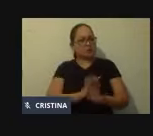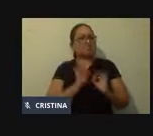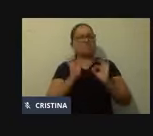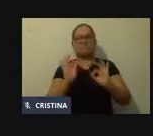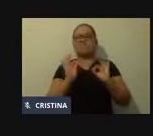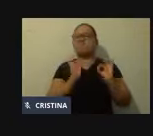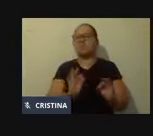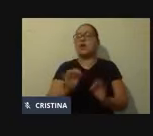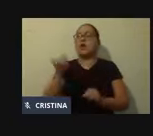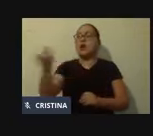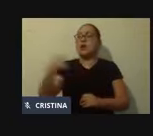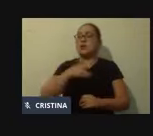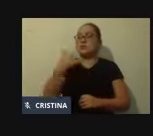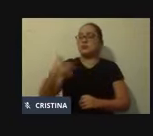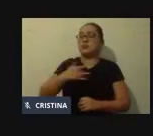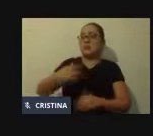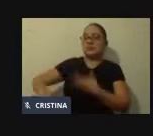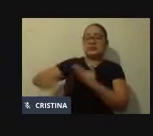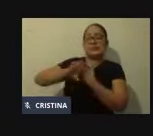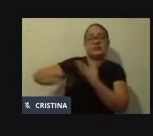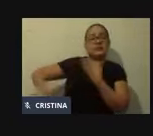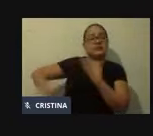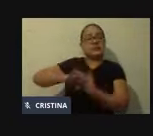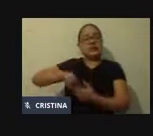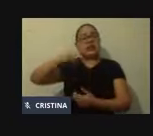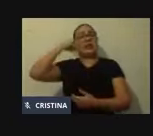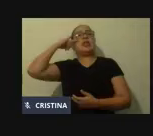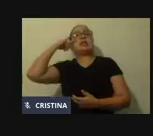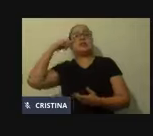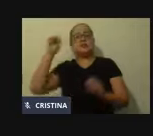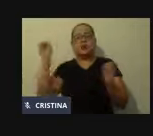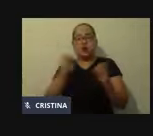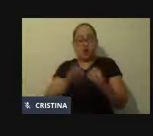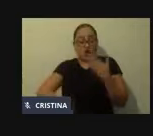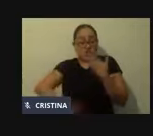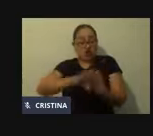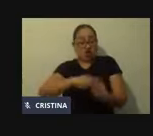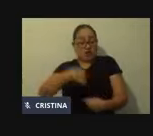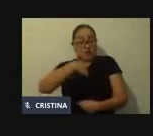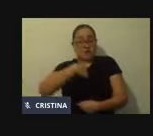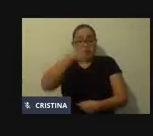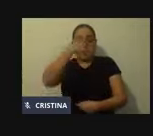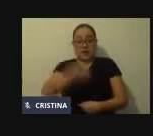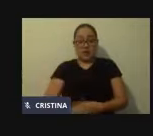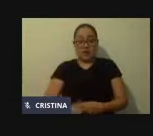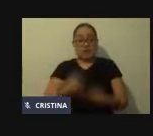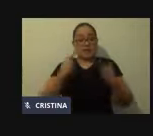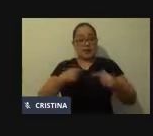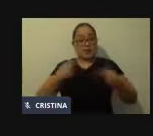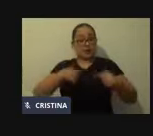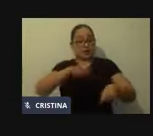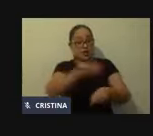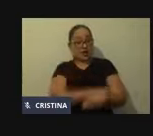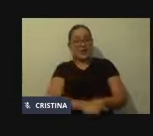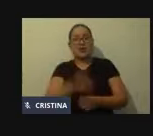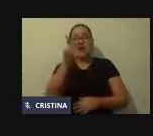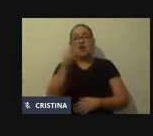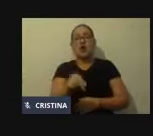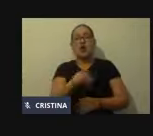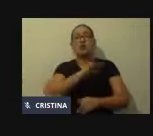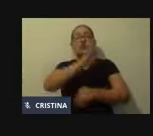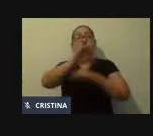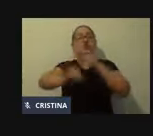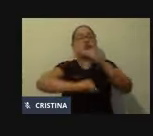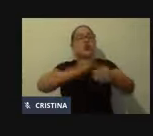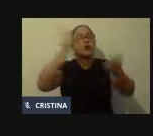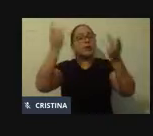tomarnos eso a pecho, porque no va a ser contra nosotros, o sea, no va a ser personal, va a ser a quien tosa, a